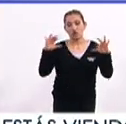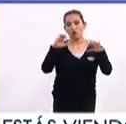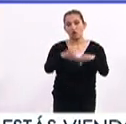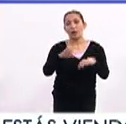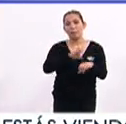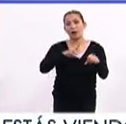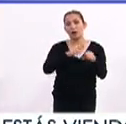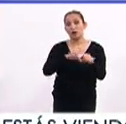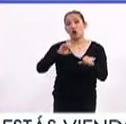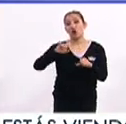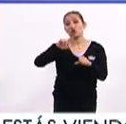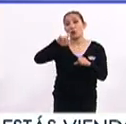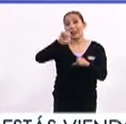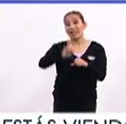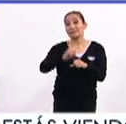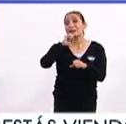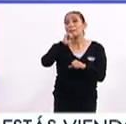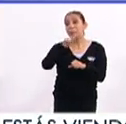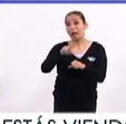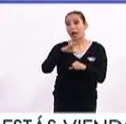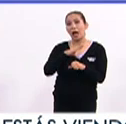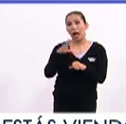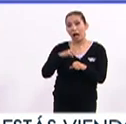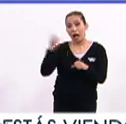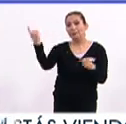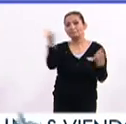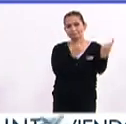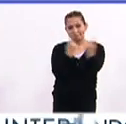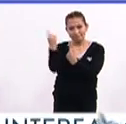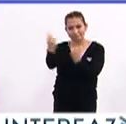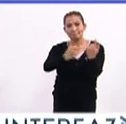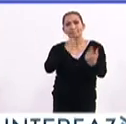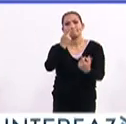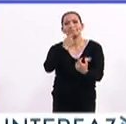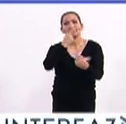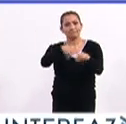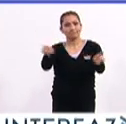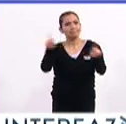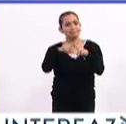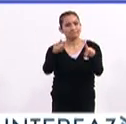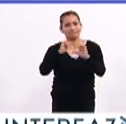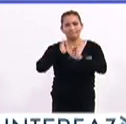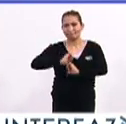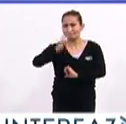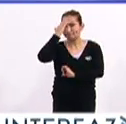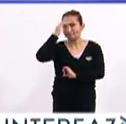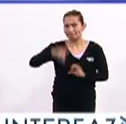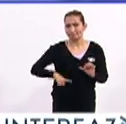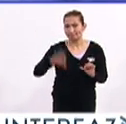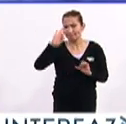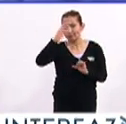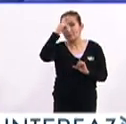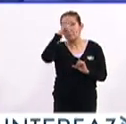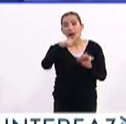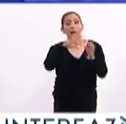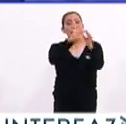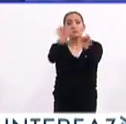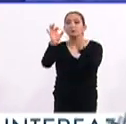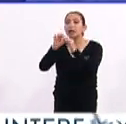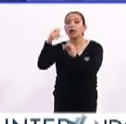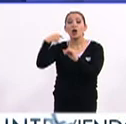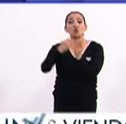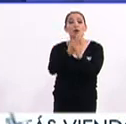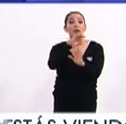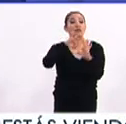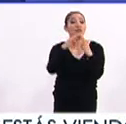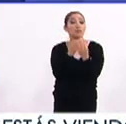embajadores y cónsules pues han también han participado los diferentes funcionarios del gobierno federal para explicar las